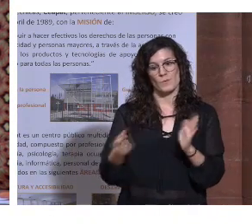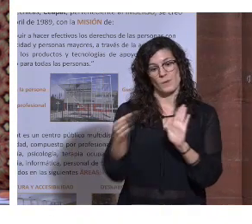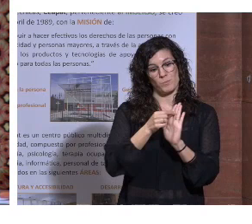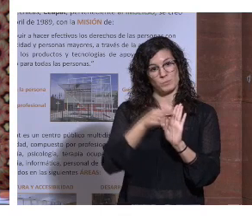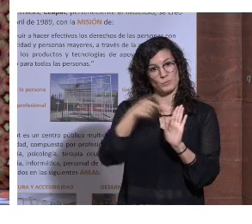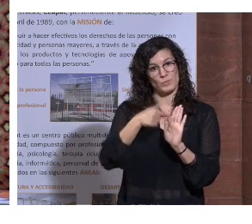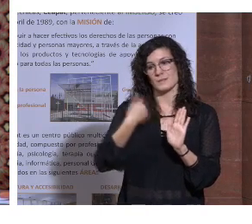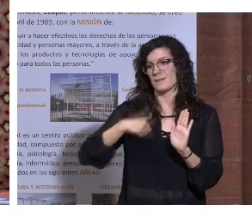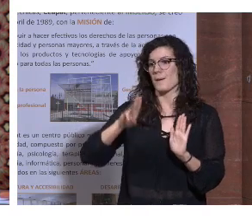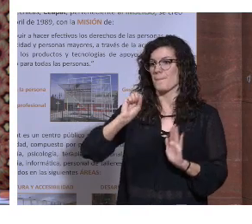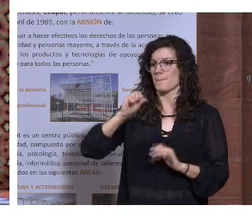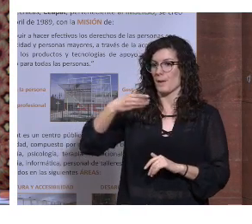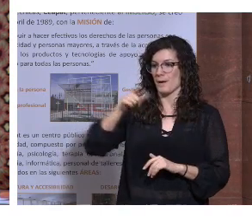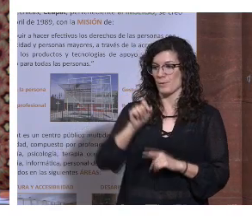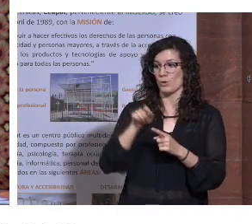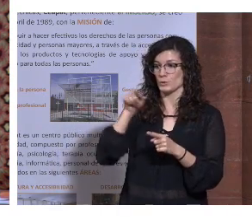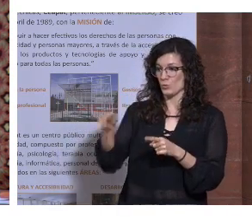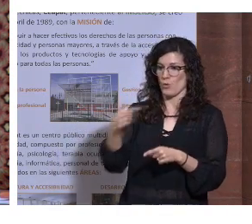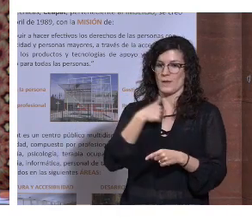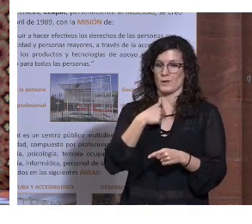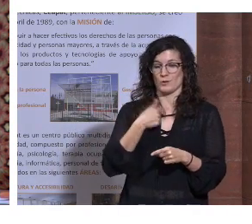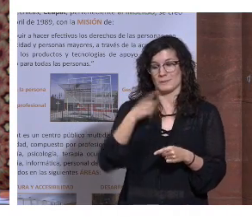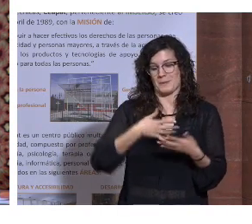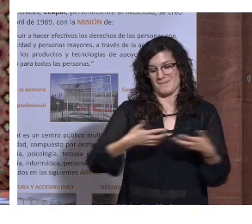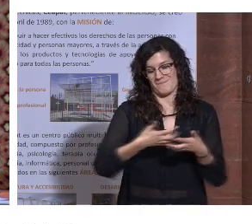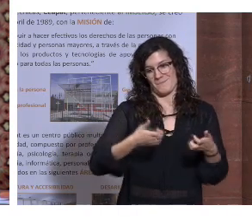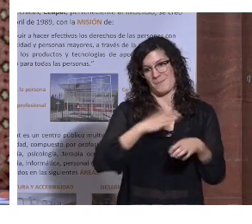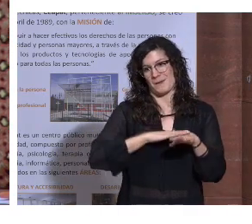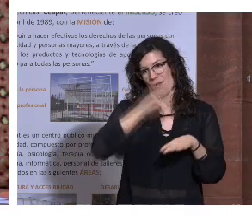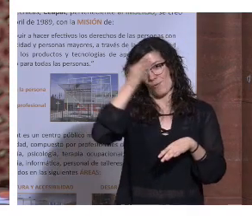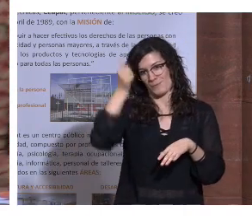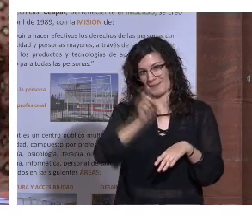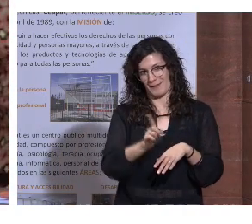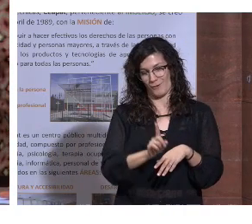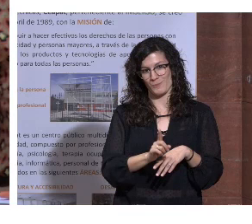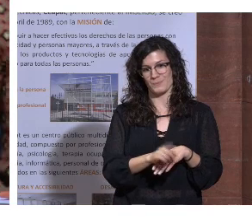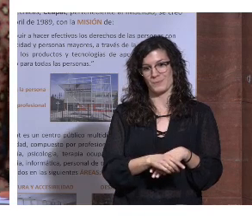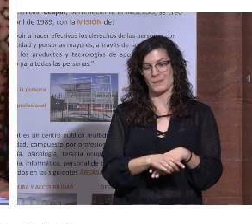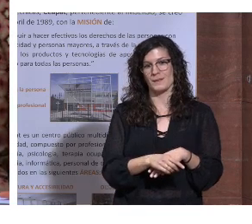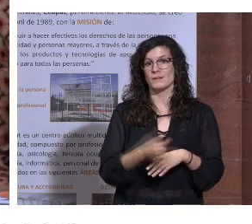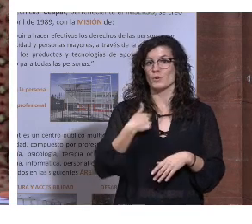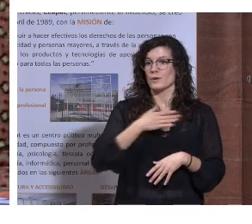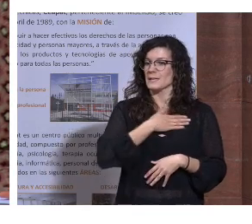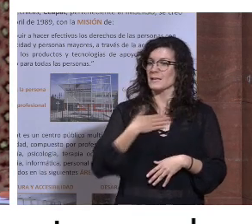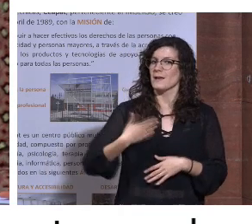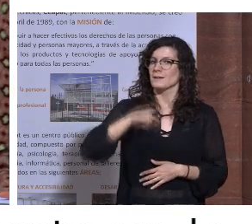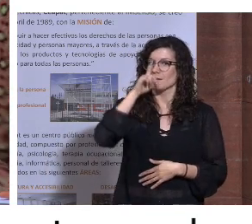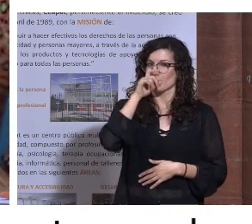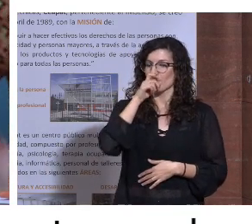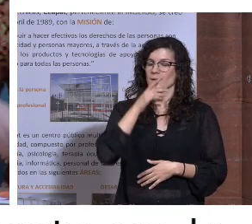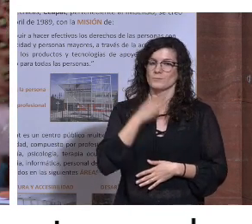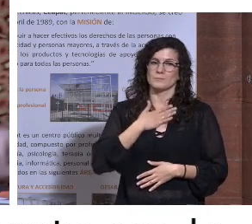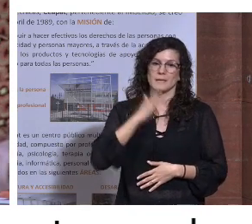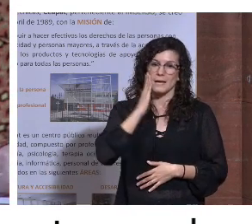recordado Pablo, lo ha recordado tú y yo tenía aquí para que no se me olvidara, y no se me va a olvidar, por supuesto, recordar con cariño a mi